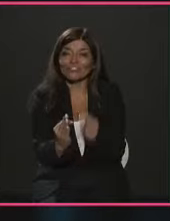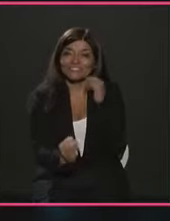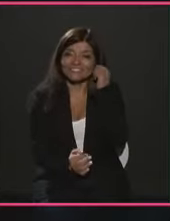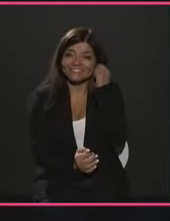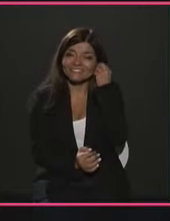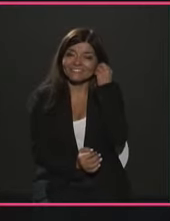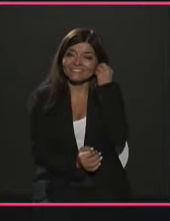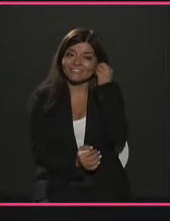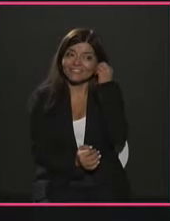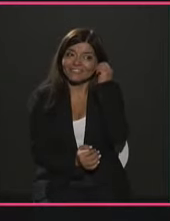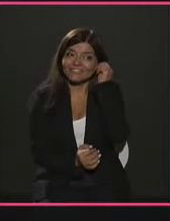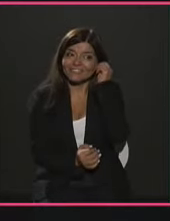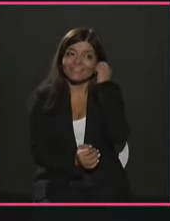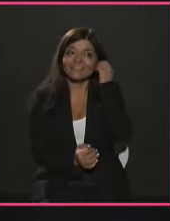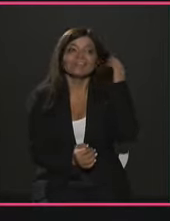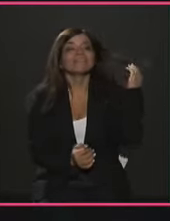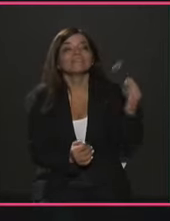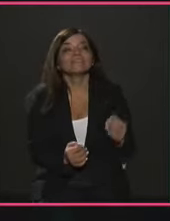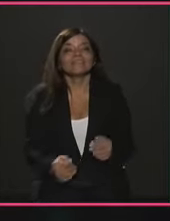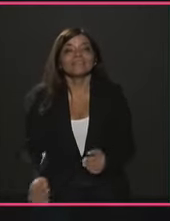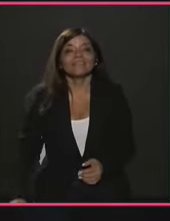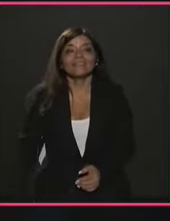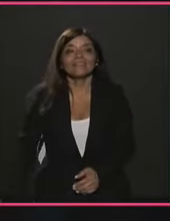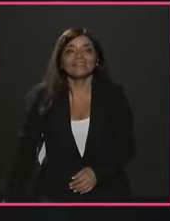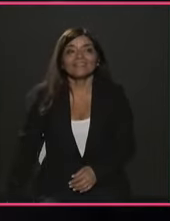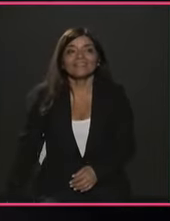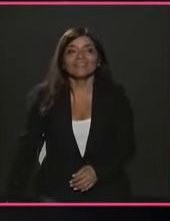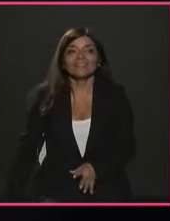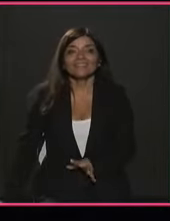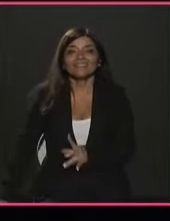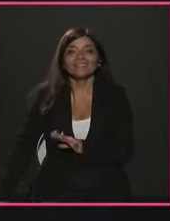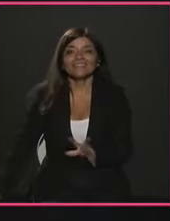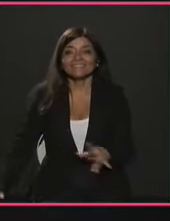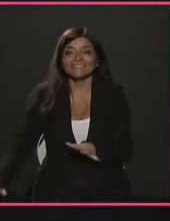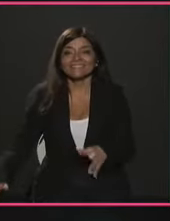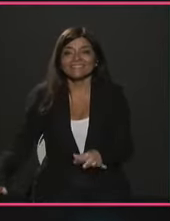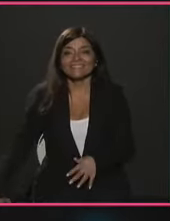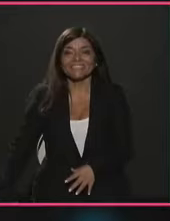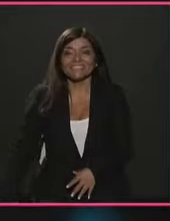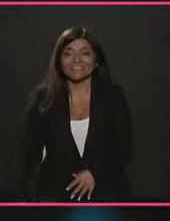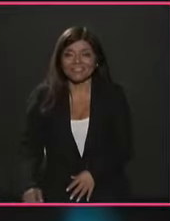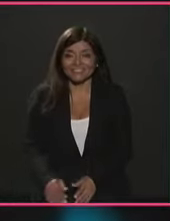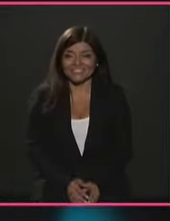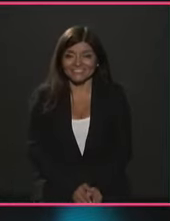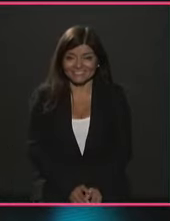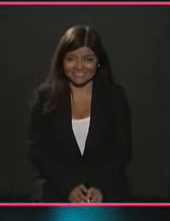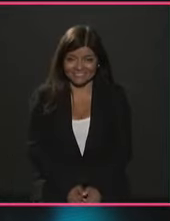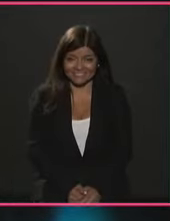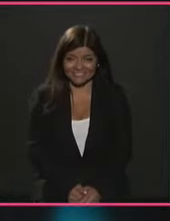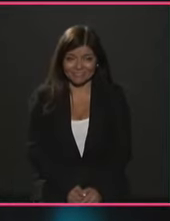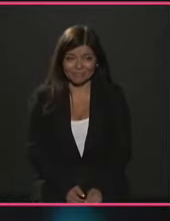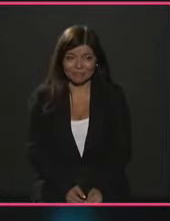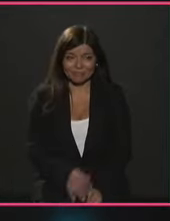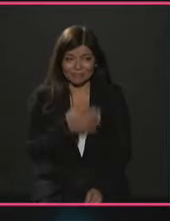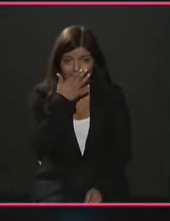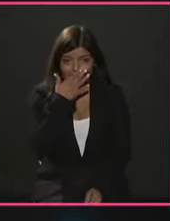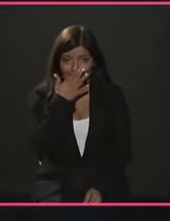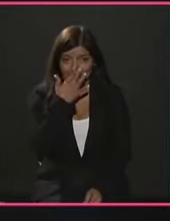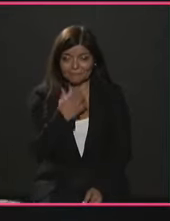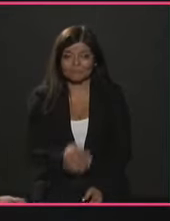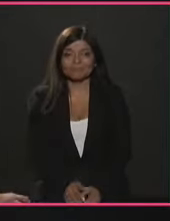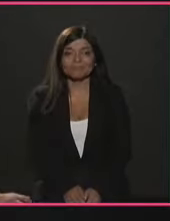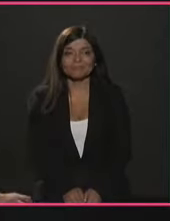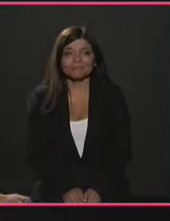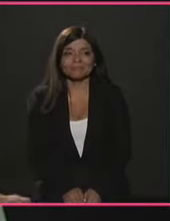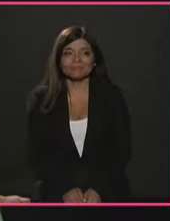debemos primero agradecer a todos que nos están acompañando desde sus casas en la transmisión digital Y por supuesto también aquí todos